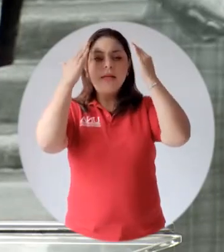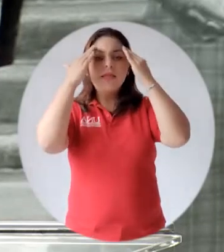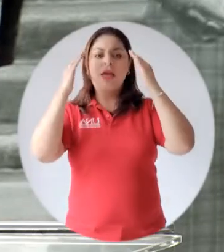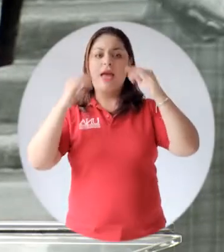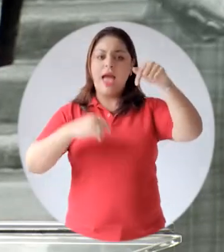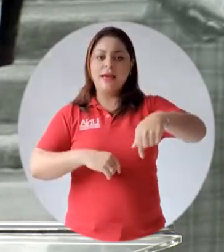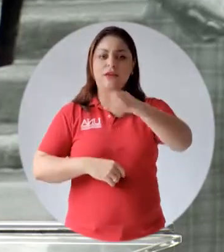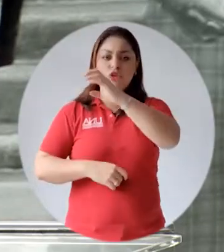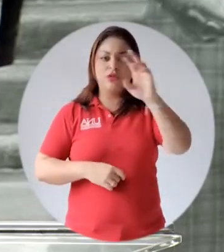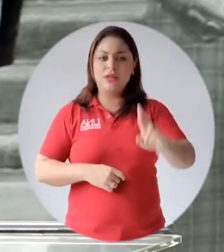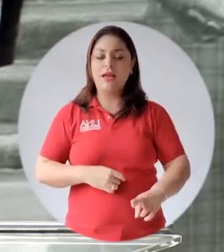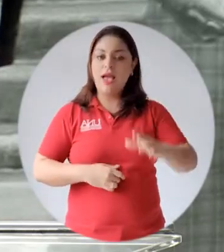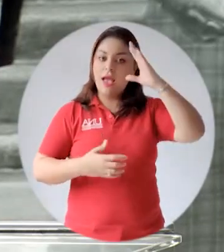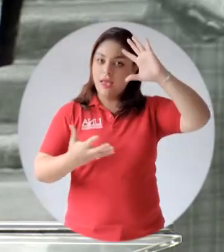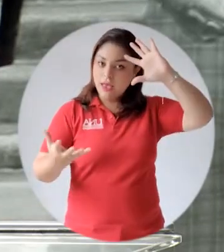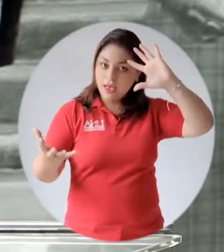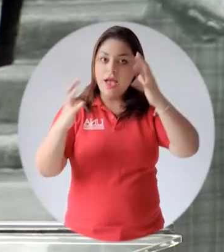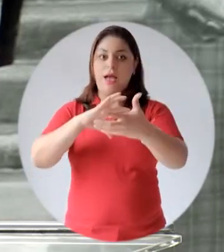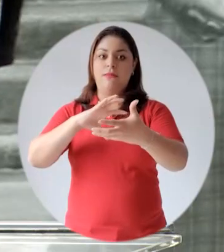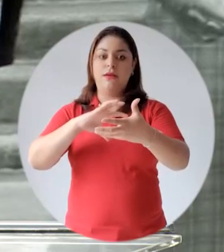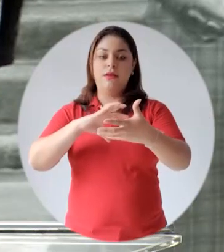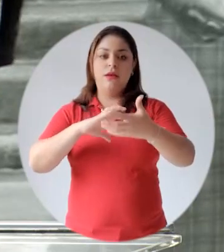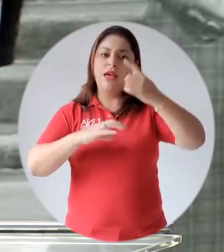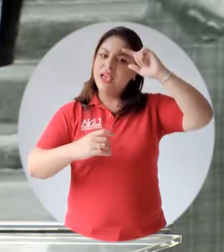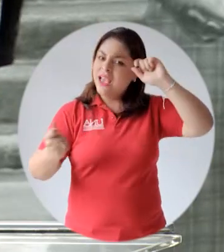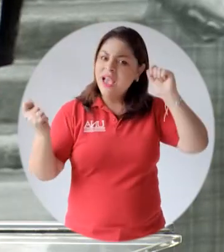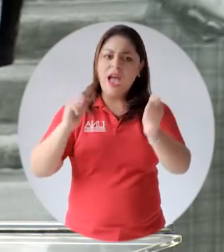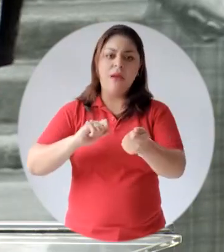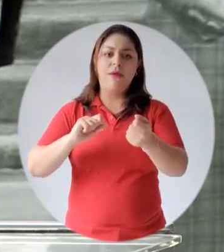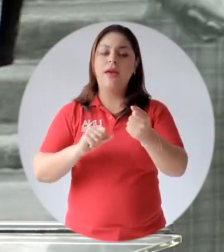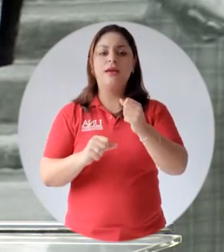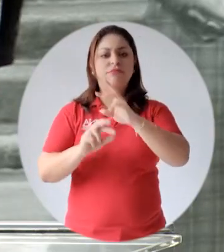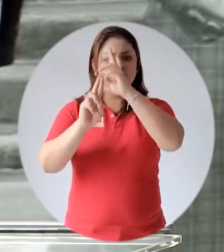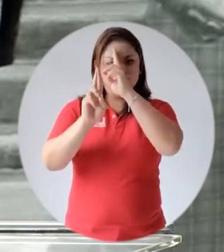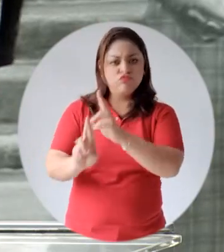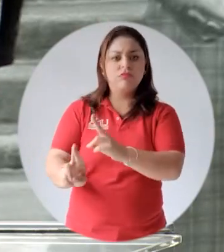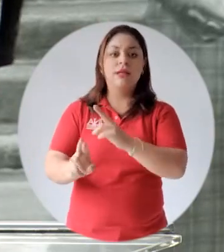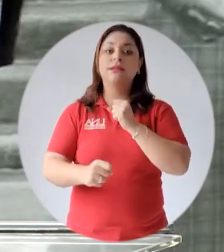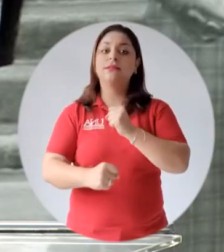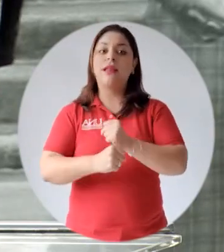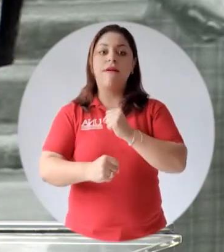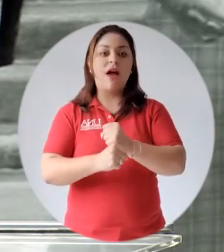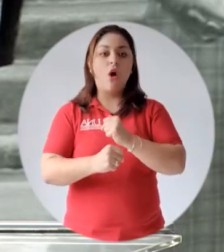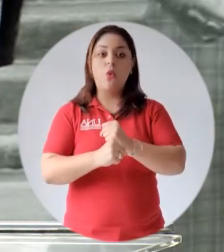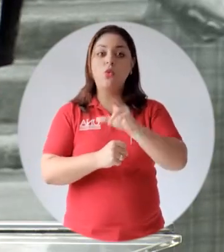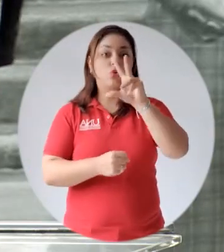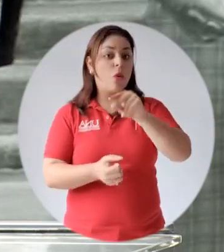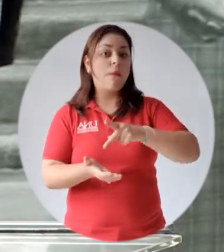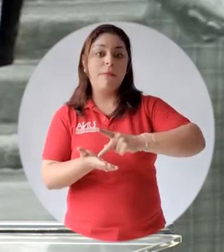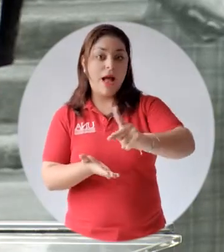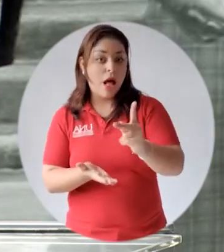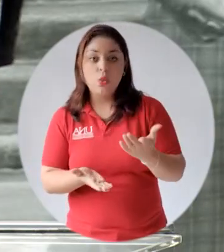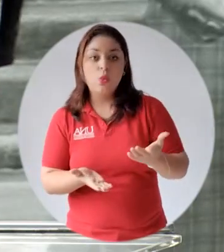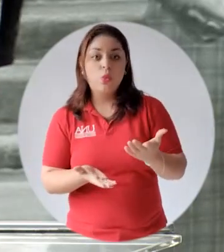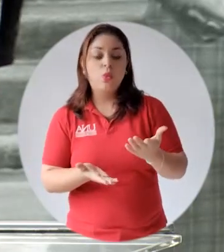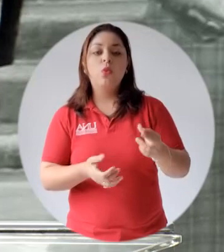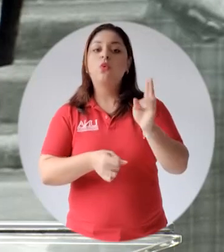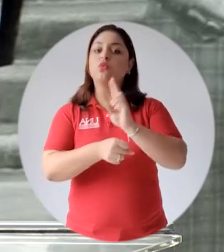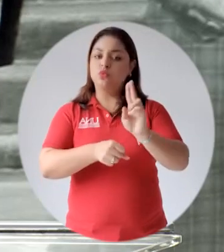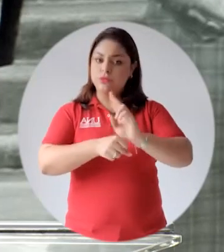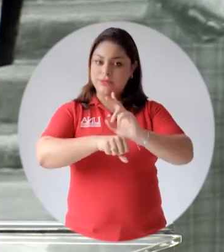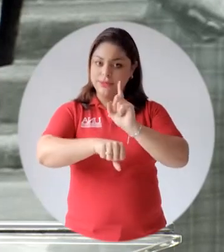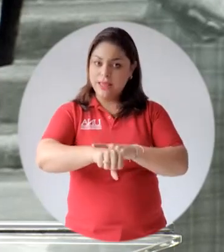pero en este país, pongamos reivindicar de nuevo el trabajo, lo remunerado que se hace, el uso del